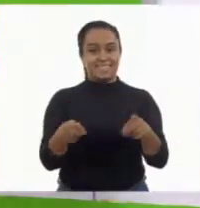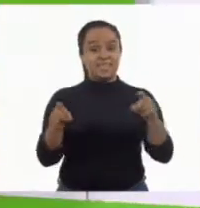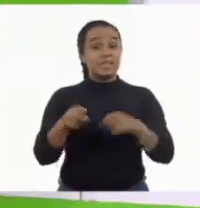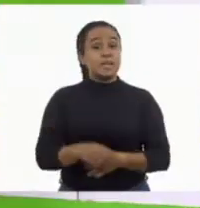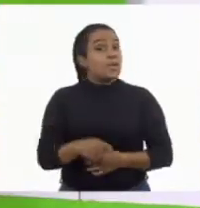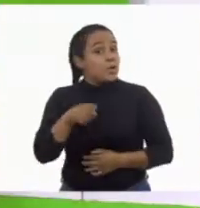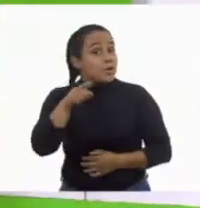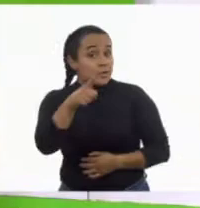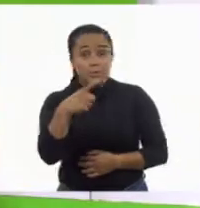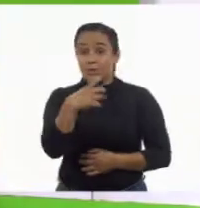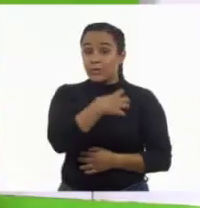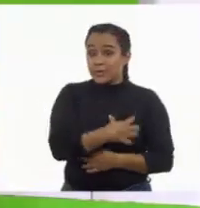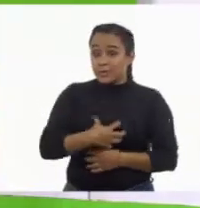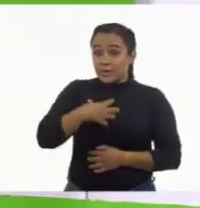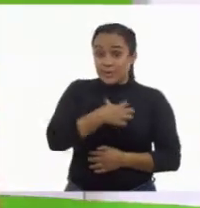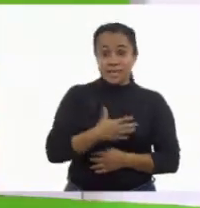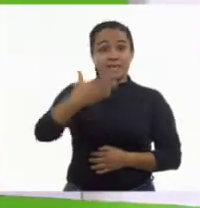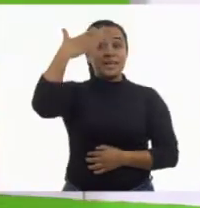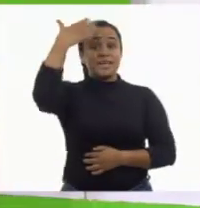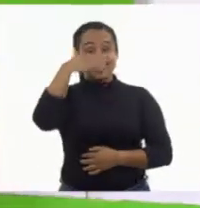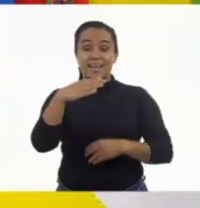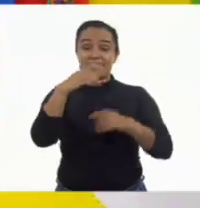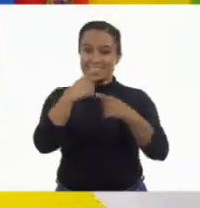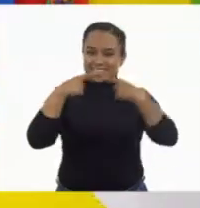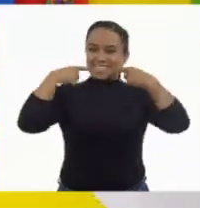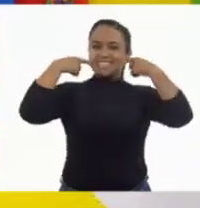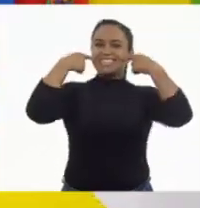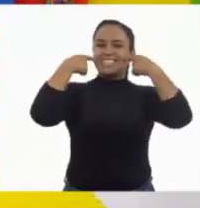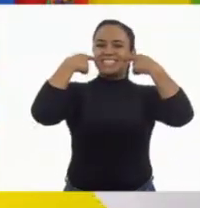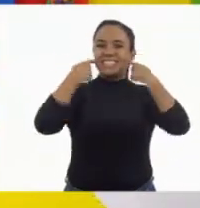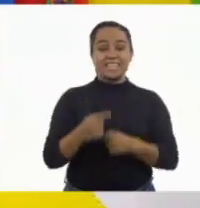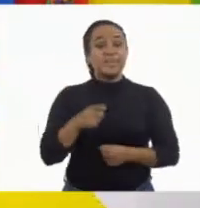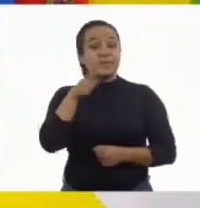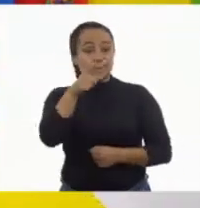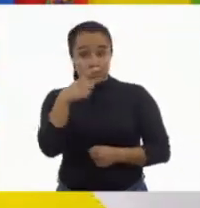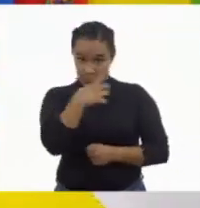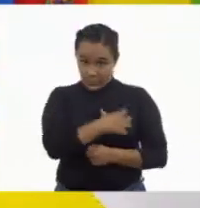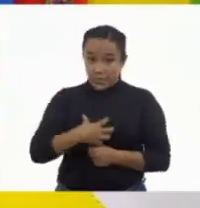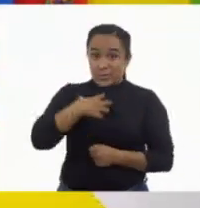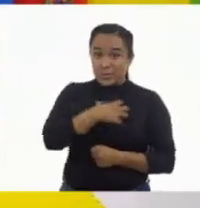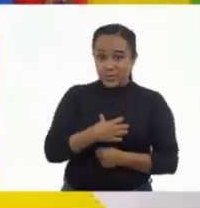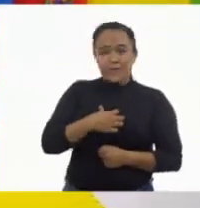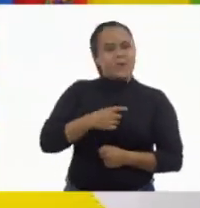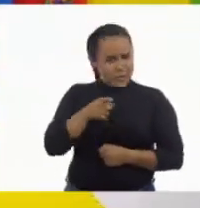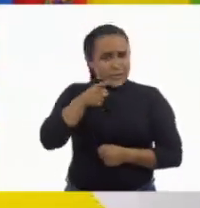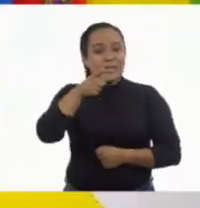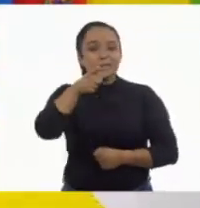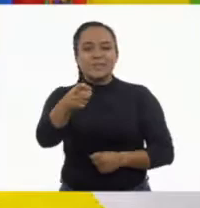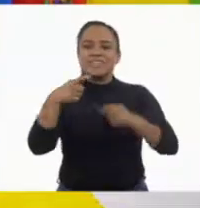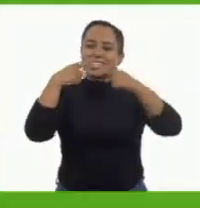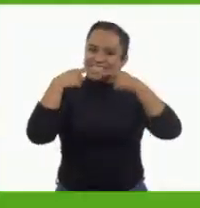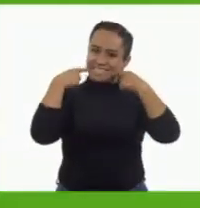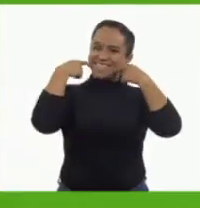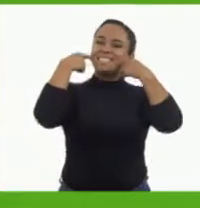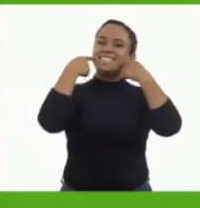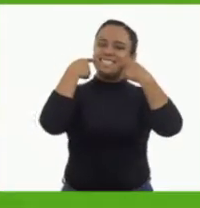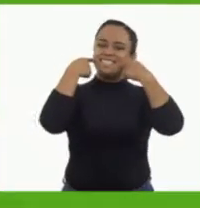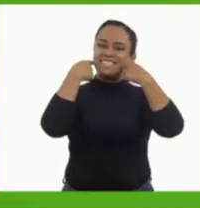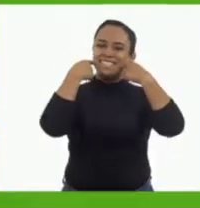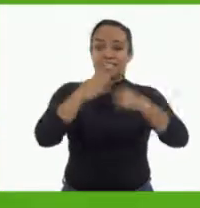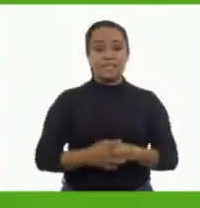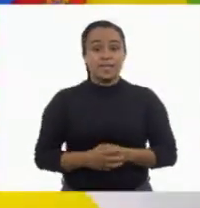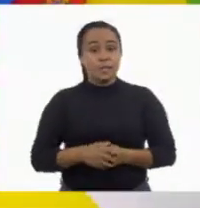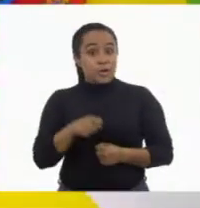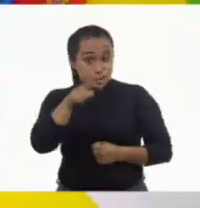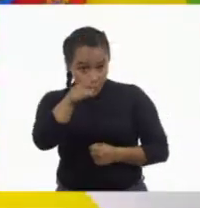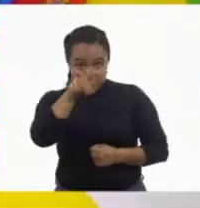Si estás contento y tú sabes sonreír. Si estás contento y tú sabes sonreír.